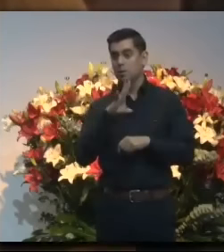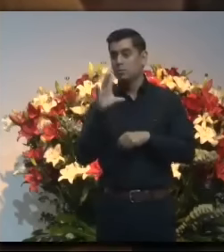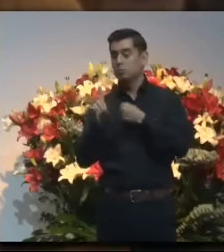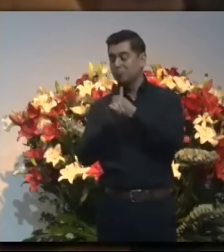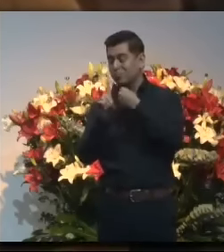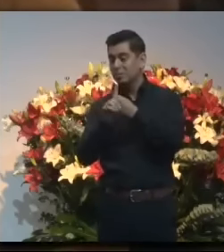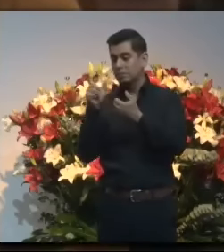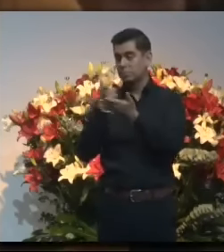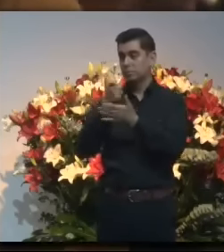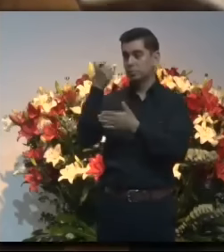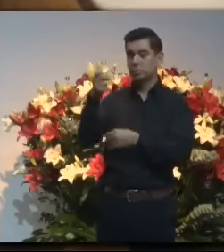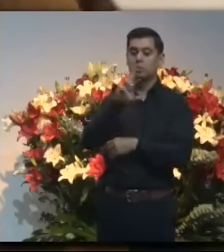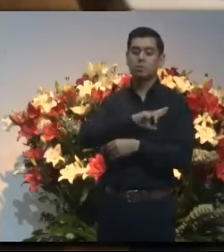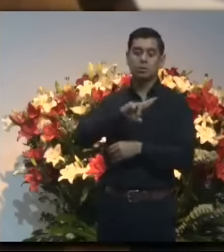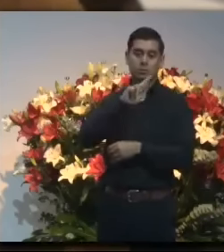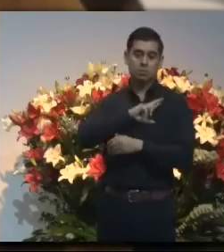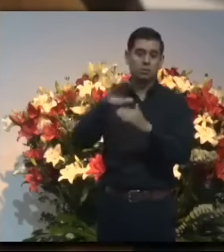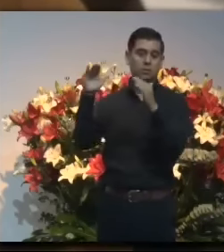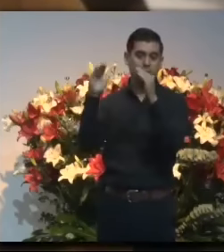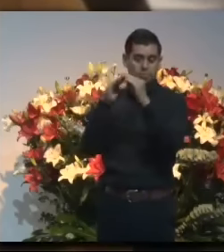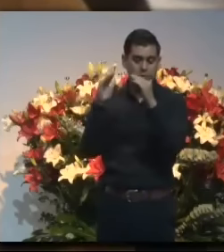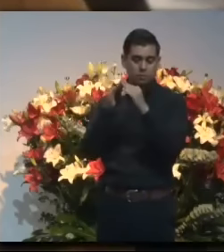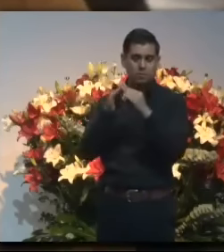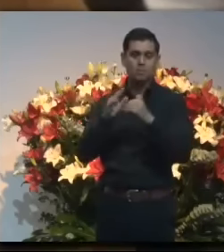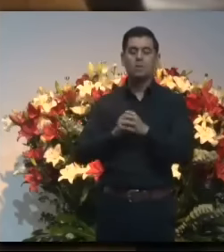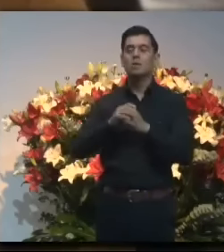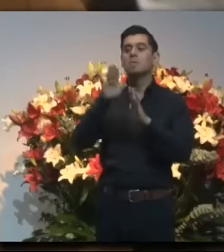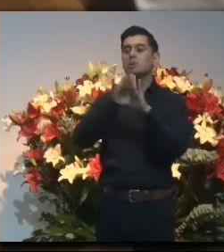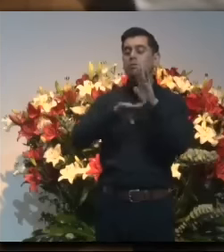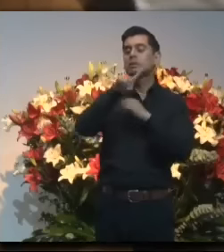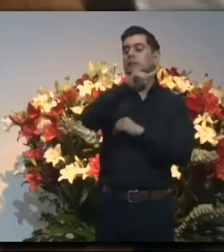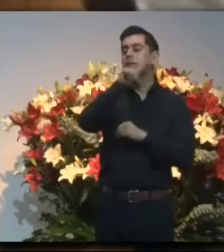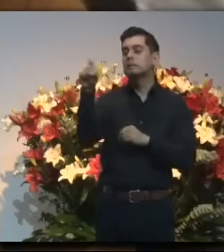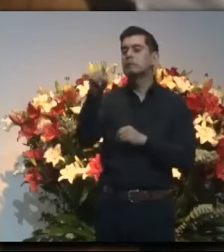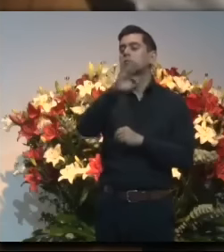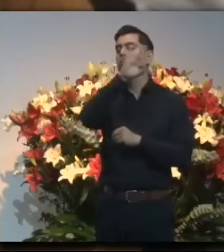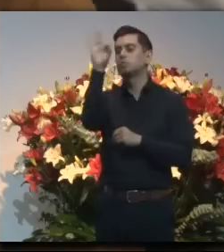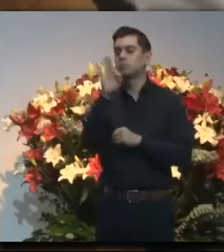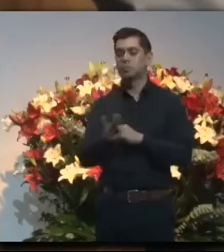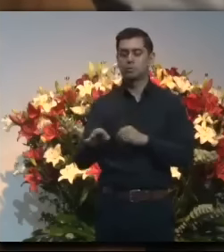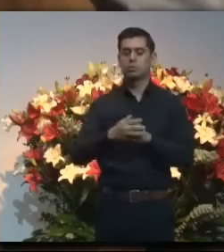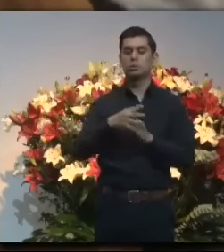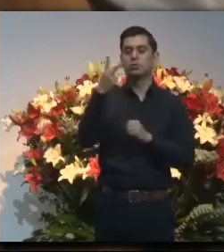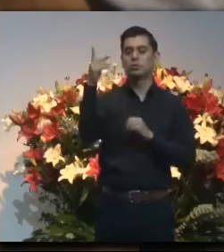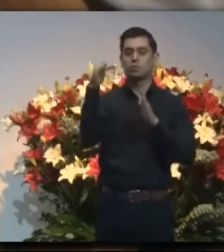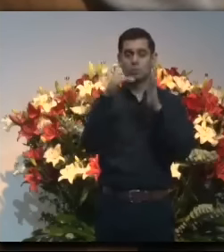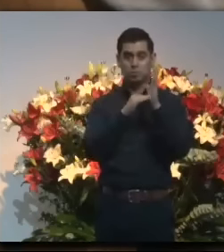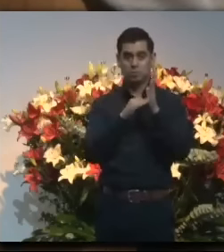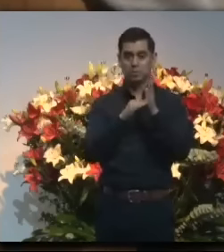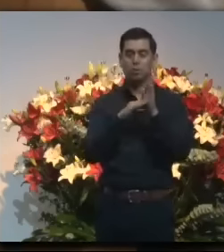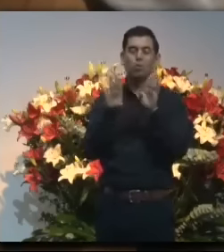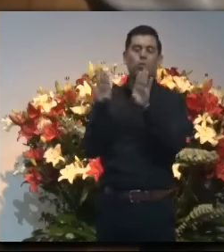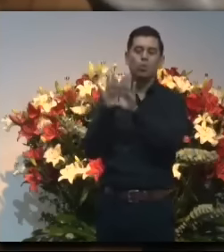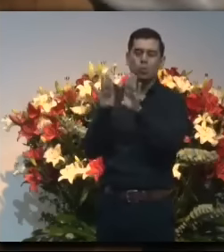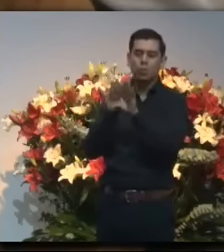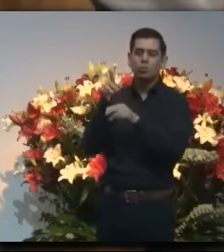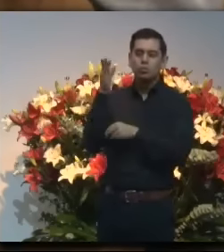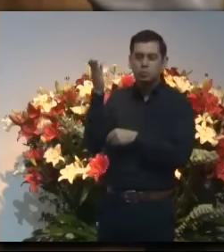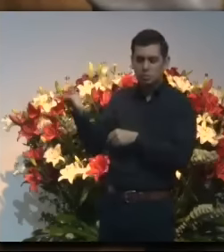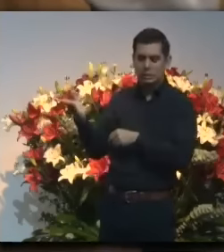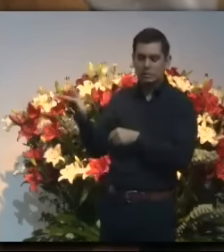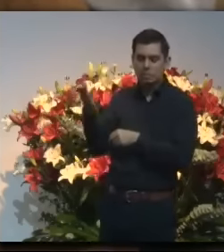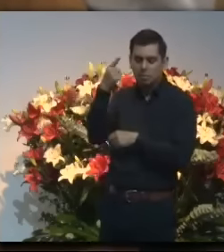solo un estado en el país que haya tenido un crecimiento menor del 100% desde el año 2000 en precios de vivienda. ¿Cómo le hará usted